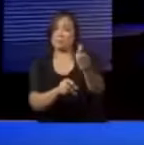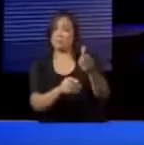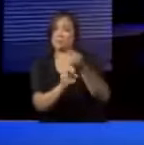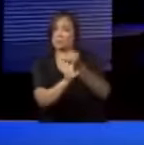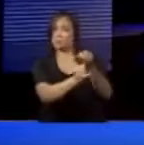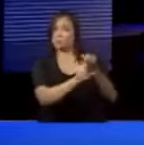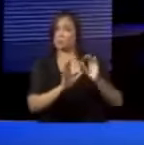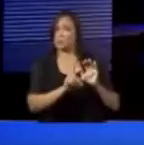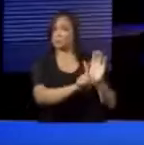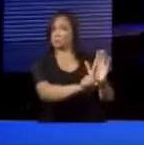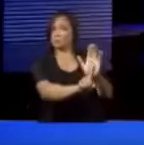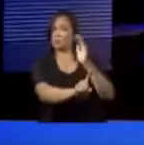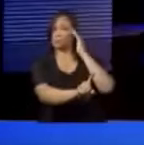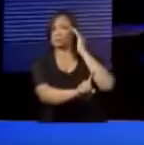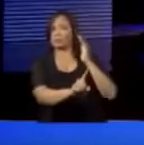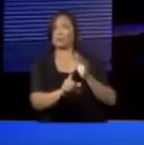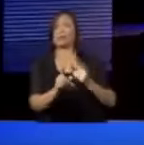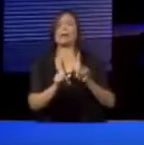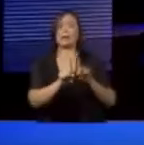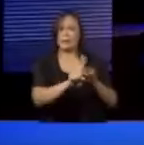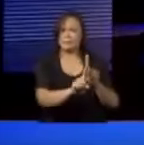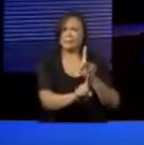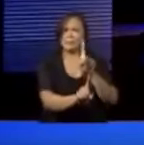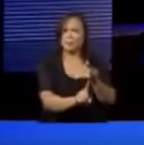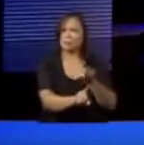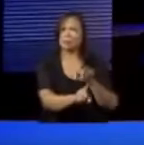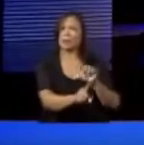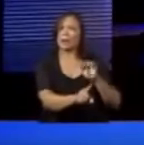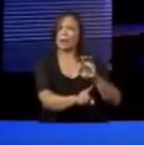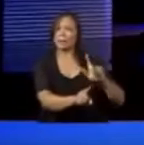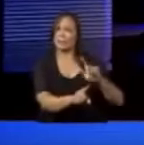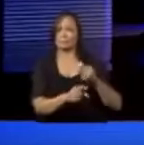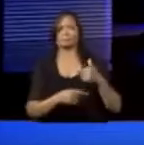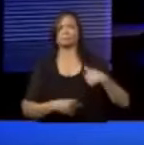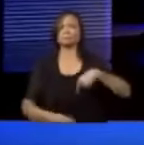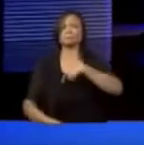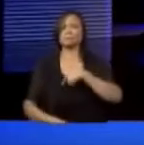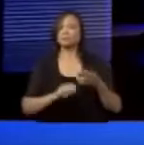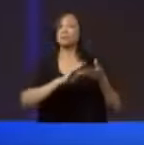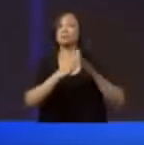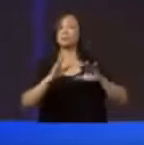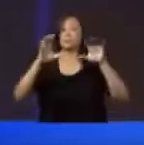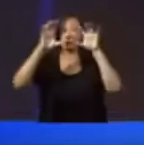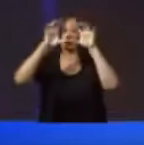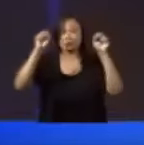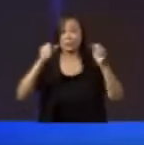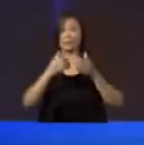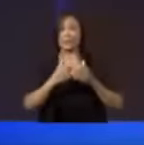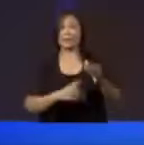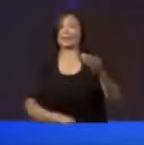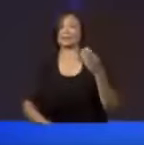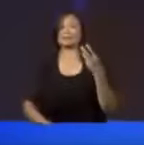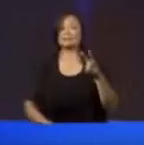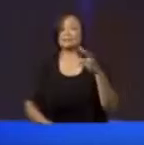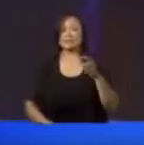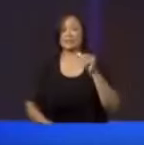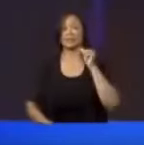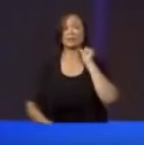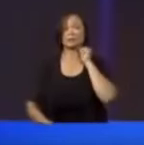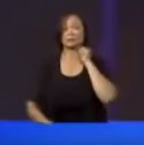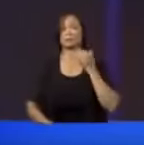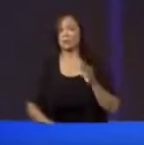La misma pregunta para el candidato Abel Martínez. En nuestro caso de ser presidente a partir del 16